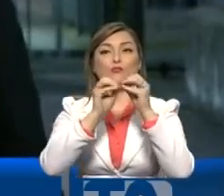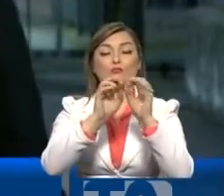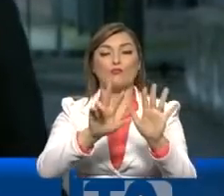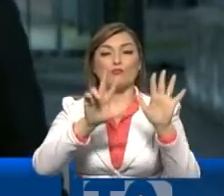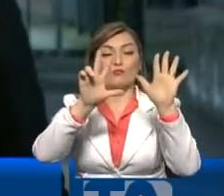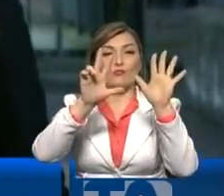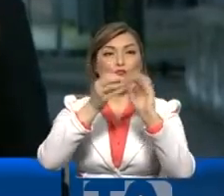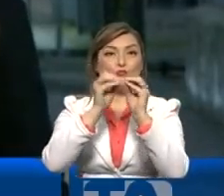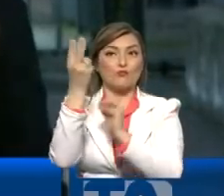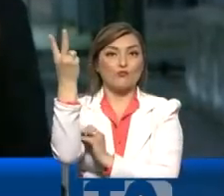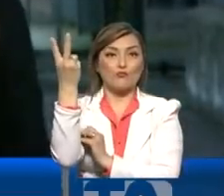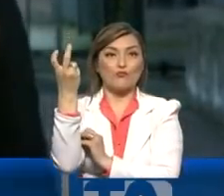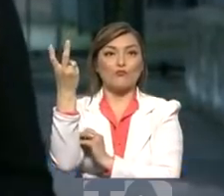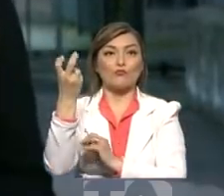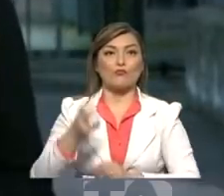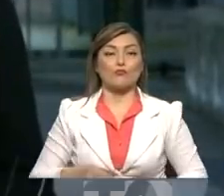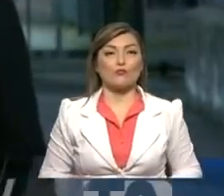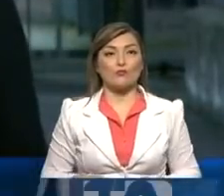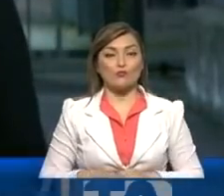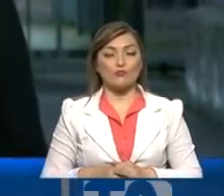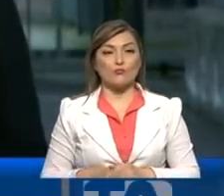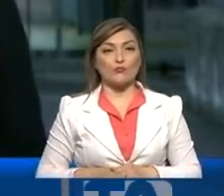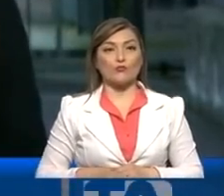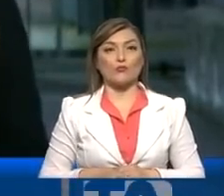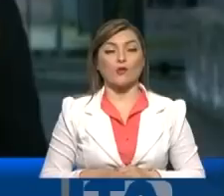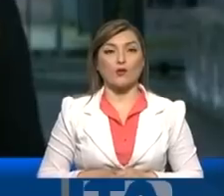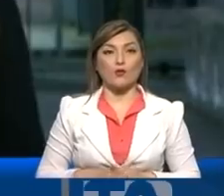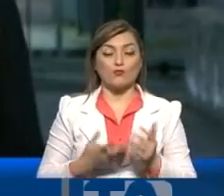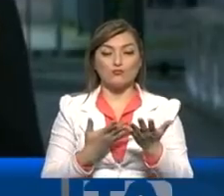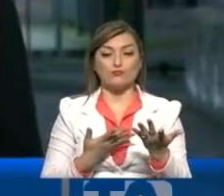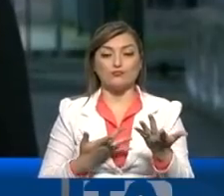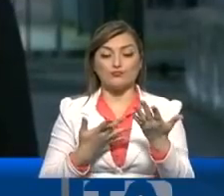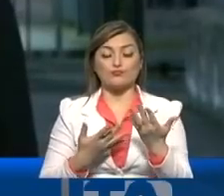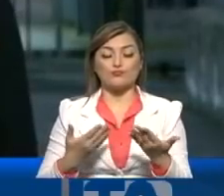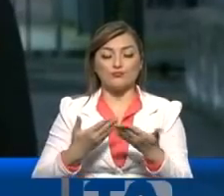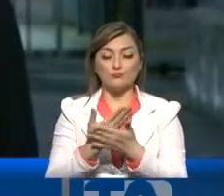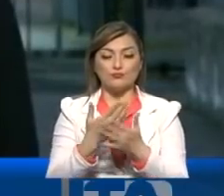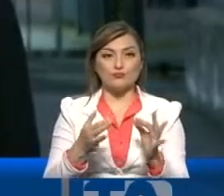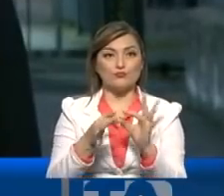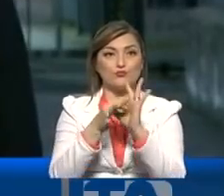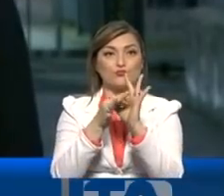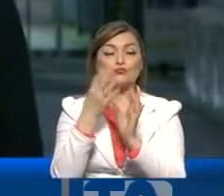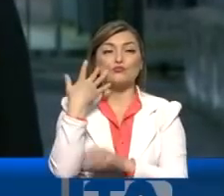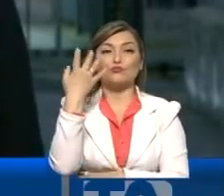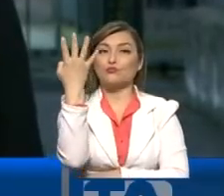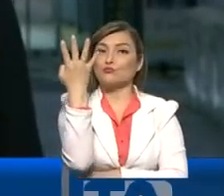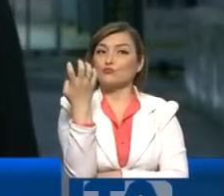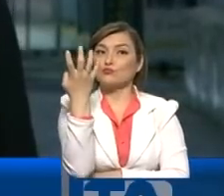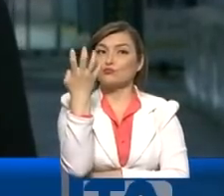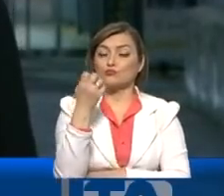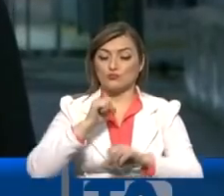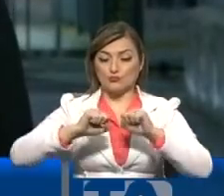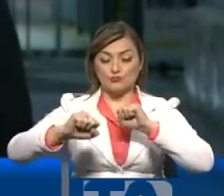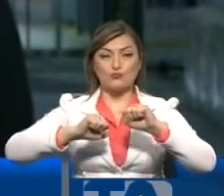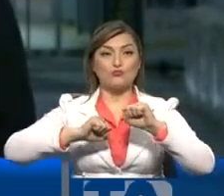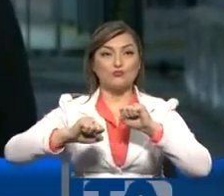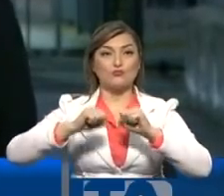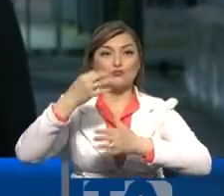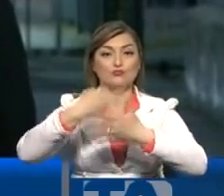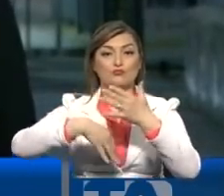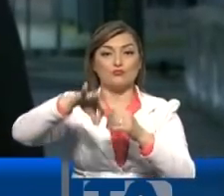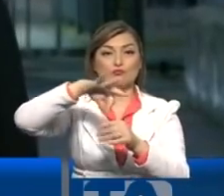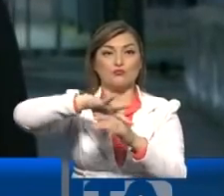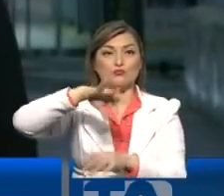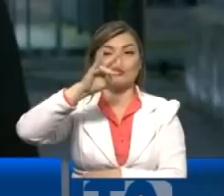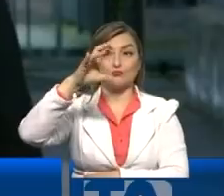y la izquierda democrática. Ellos esperan crear una nueva alianza para este 14 de mayo. Tendrían 70